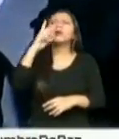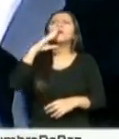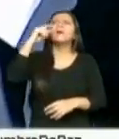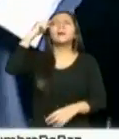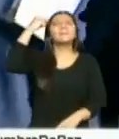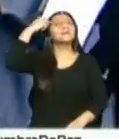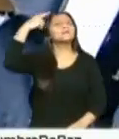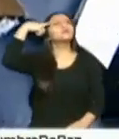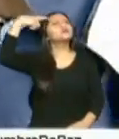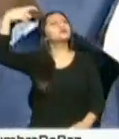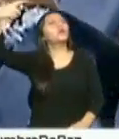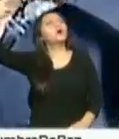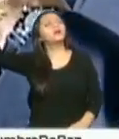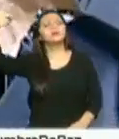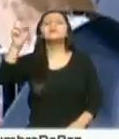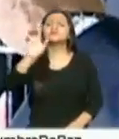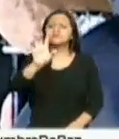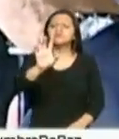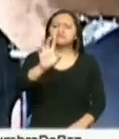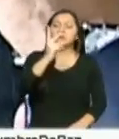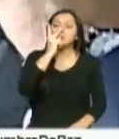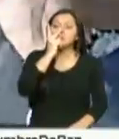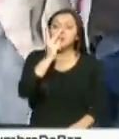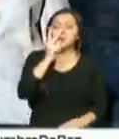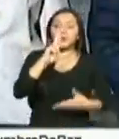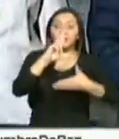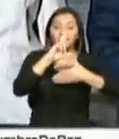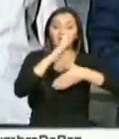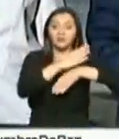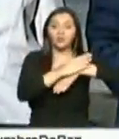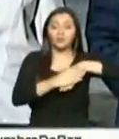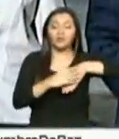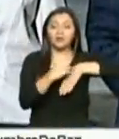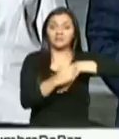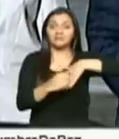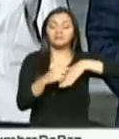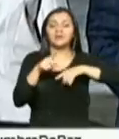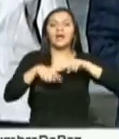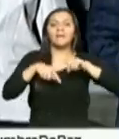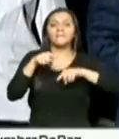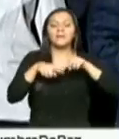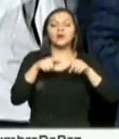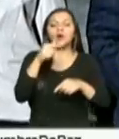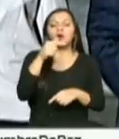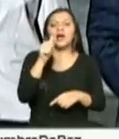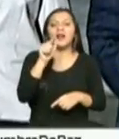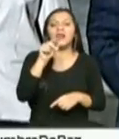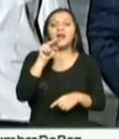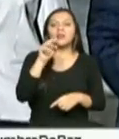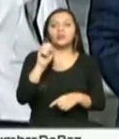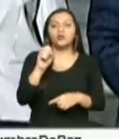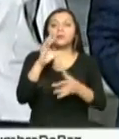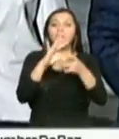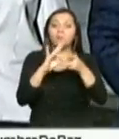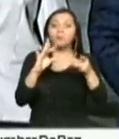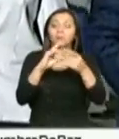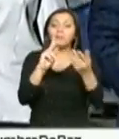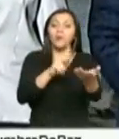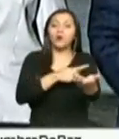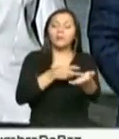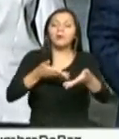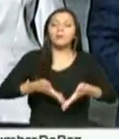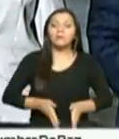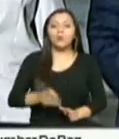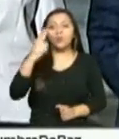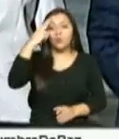decía ese gran amigo latinoamericano, Eduardo Galeano, la utopía es la que